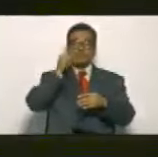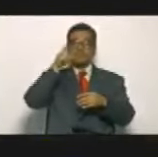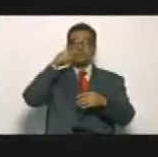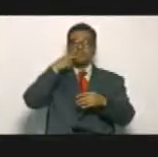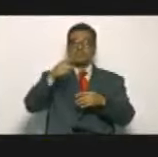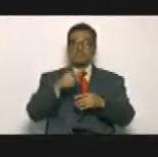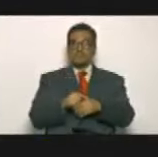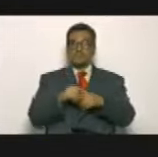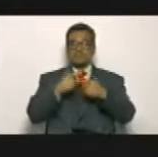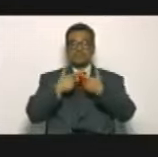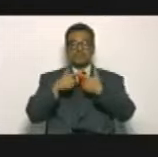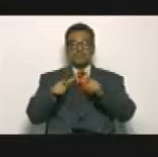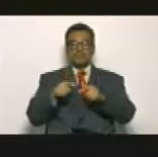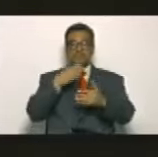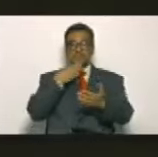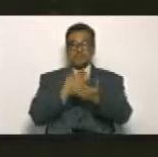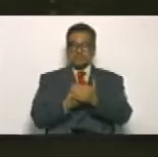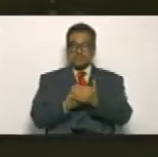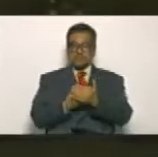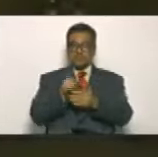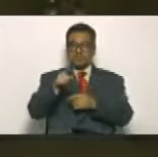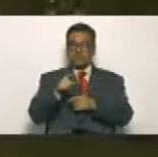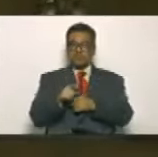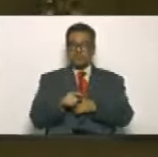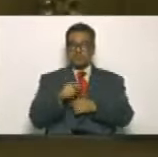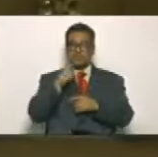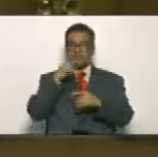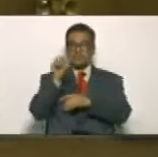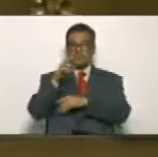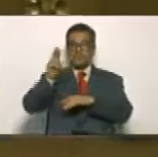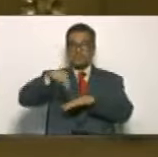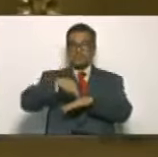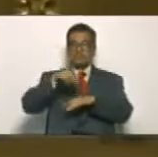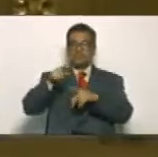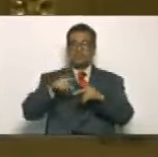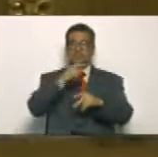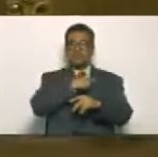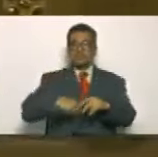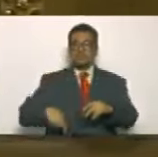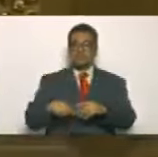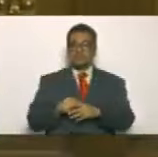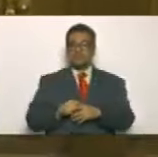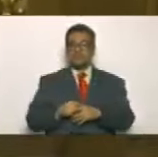que es la independencia. Muchas gracias, Asamblea Nacional. Gracias, presidente.